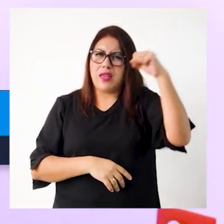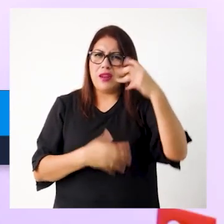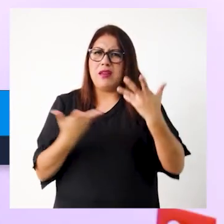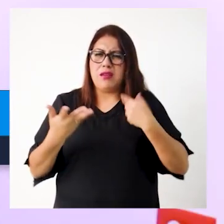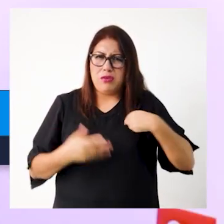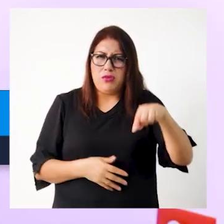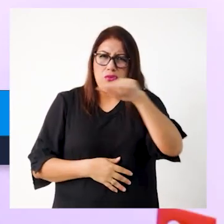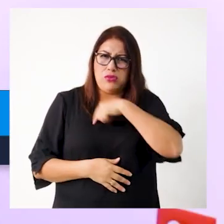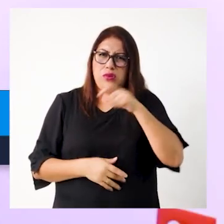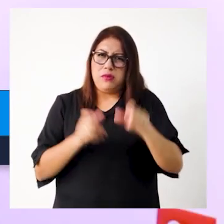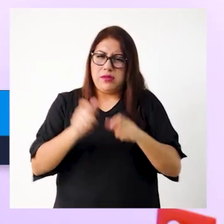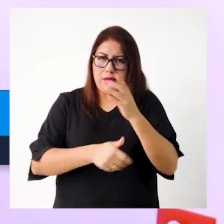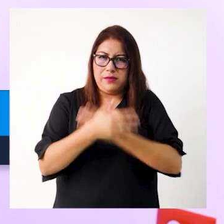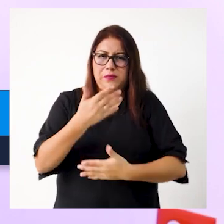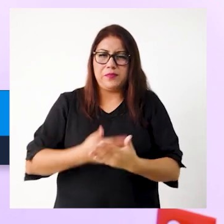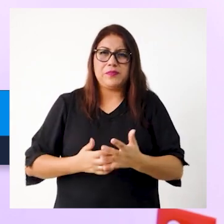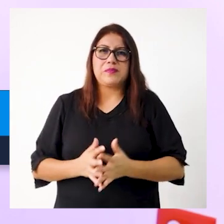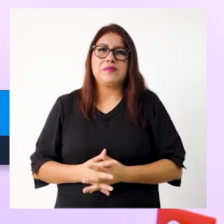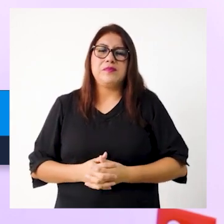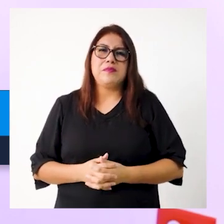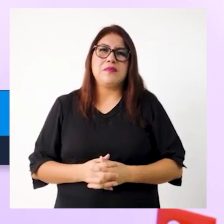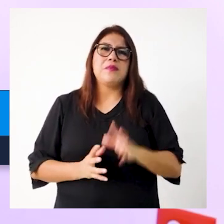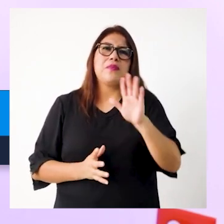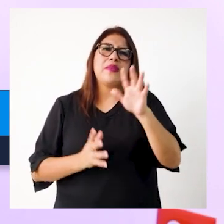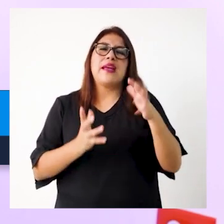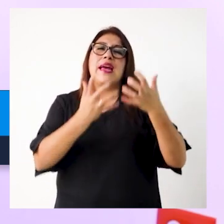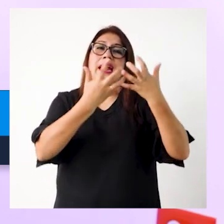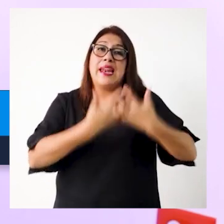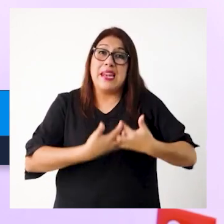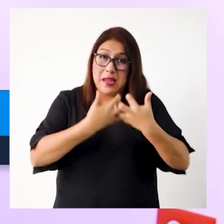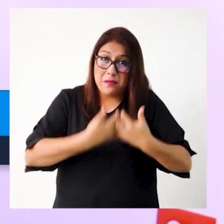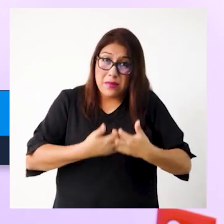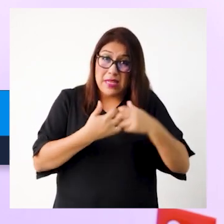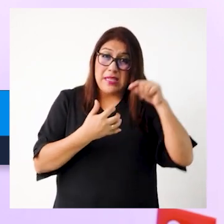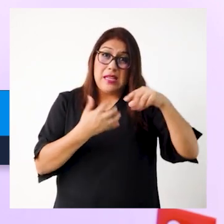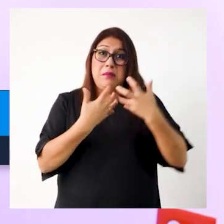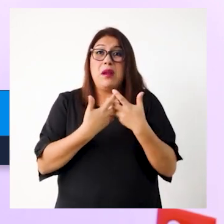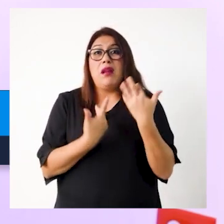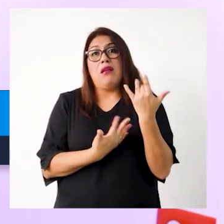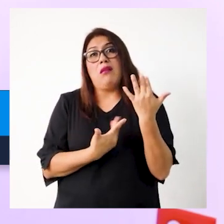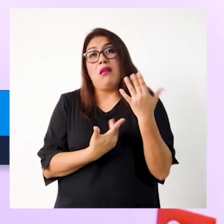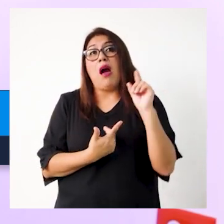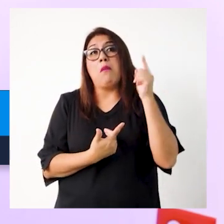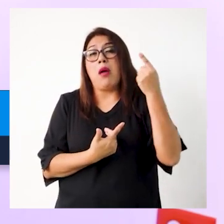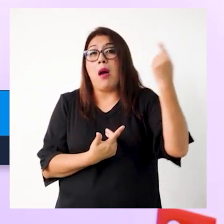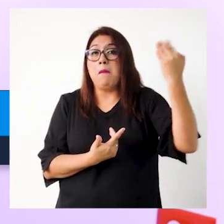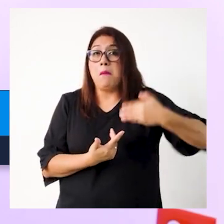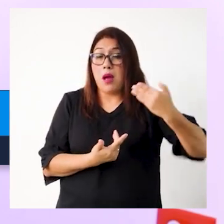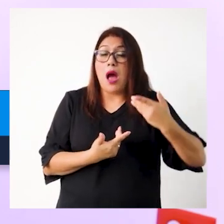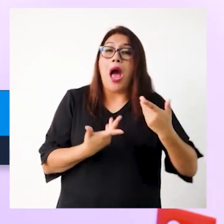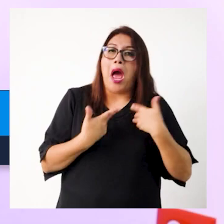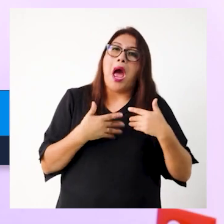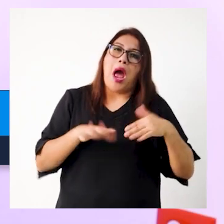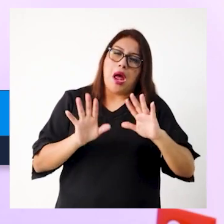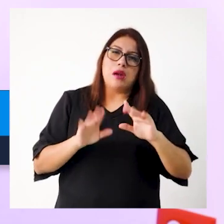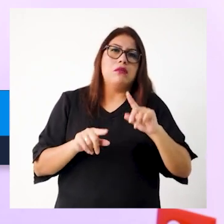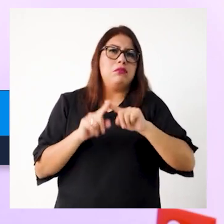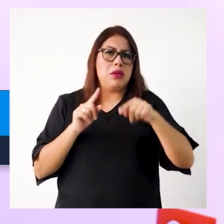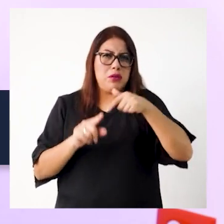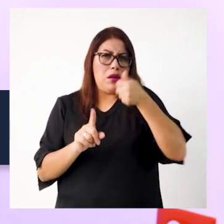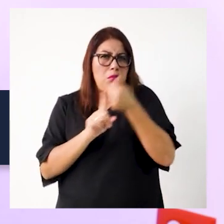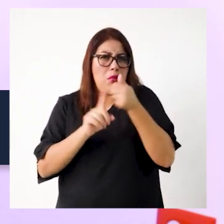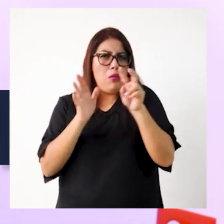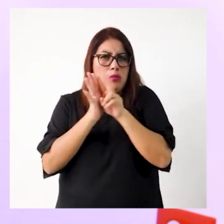pero de nosotros, las personas. Es que las empresas no deberían esperar a que hubiera regulación. Las empresas de motu